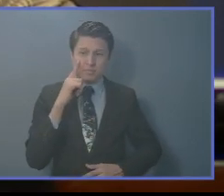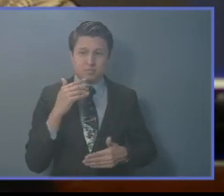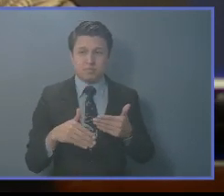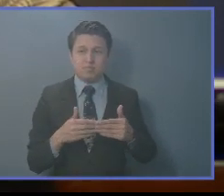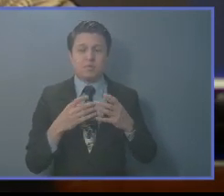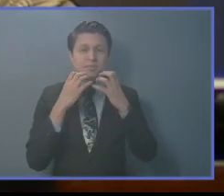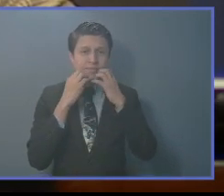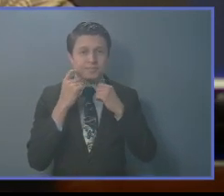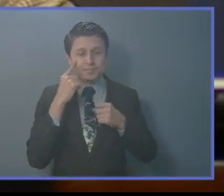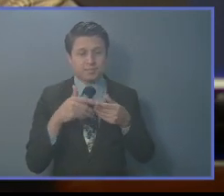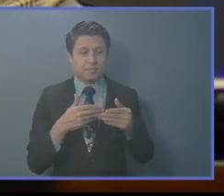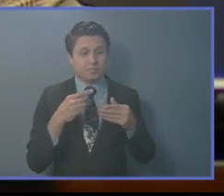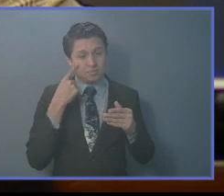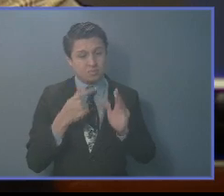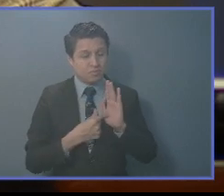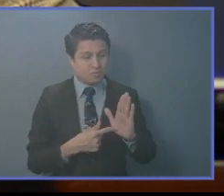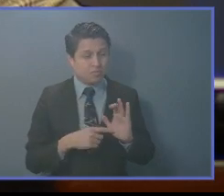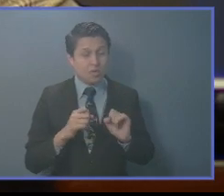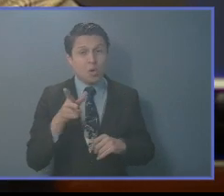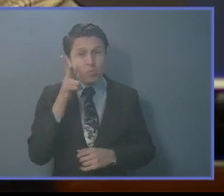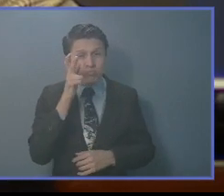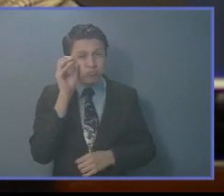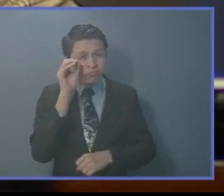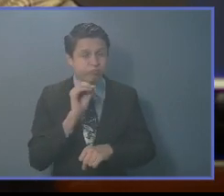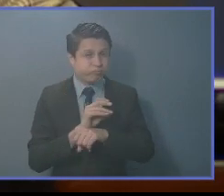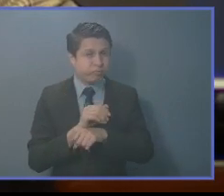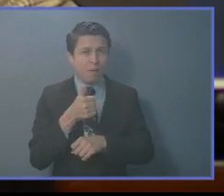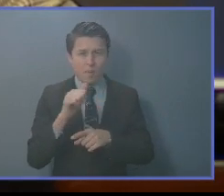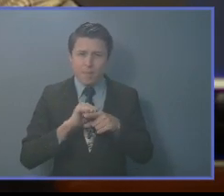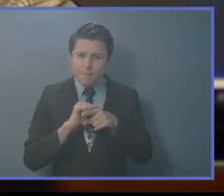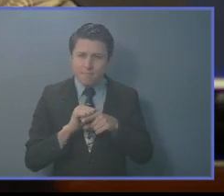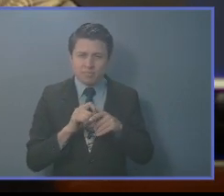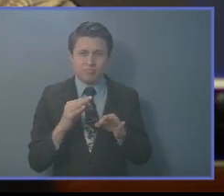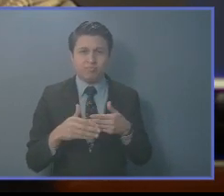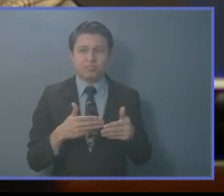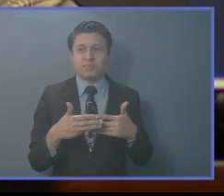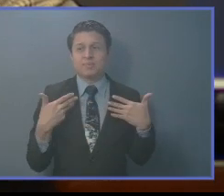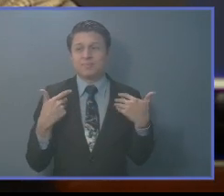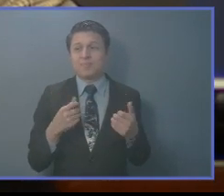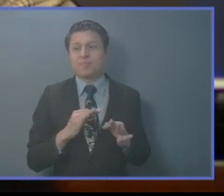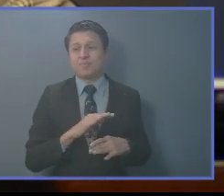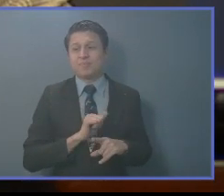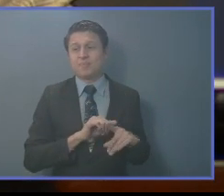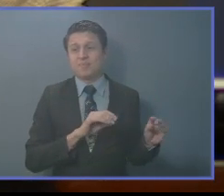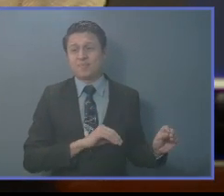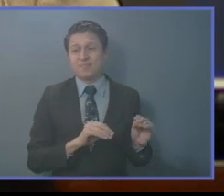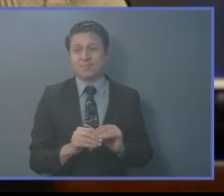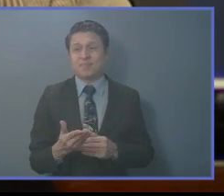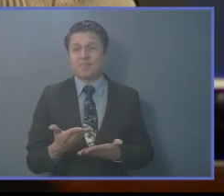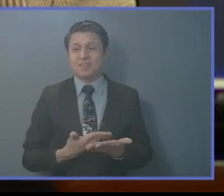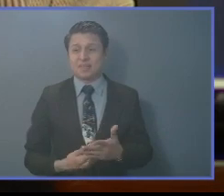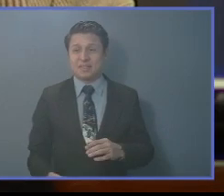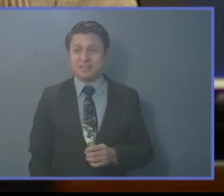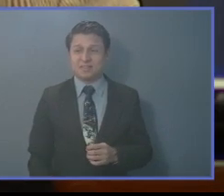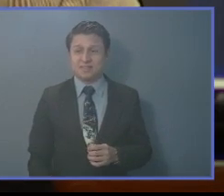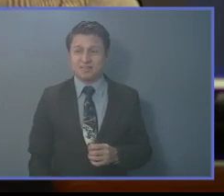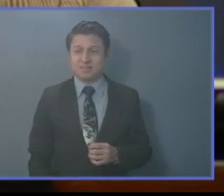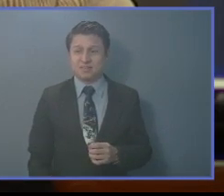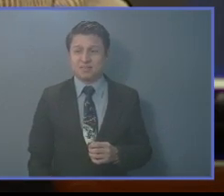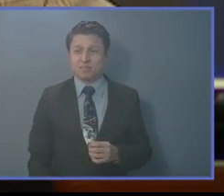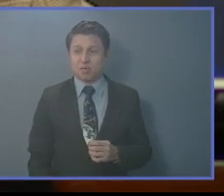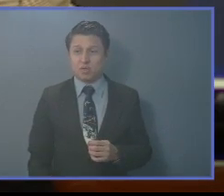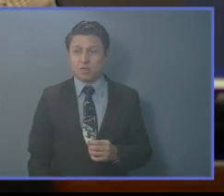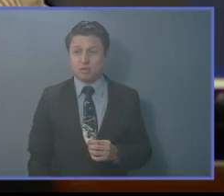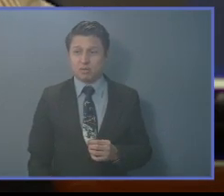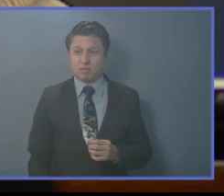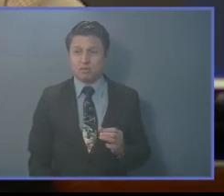de 2 metros cuadrados, observando las buenas prácticas sanitarias propias para la pandemia durante la permanencia, así como